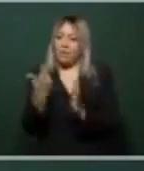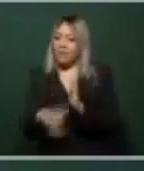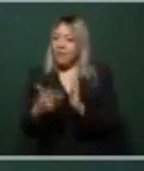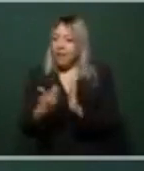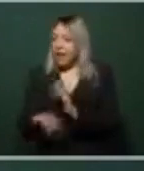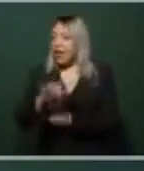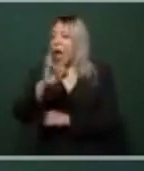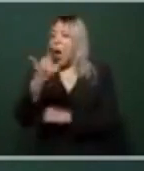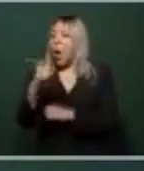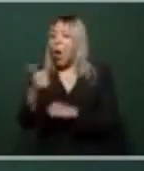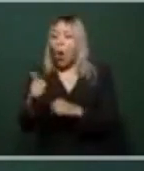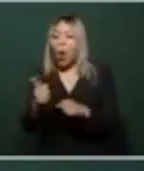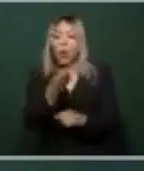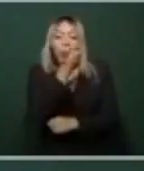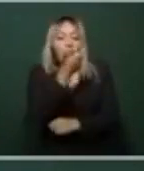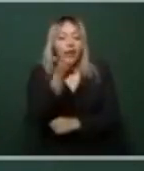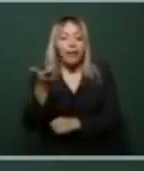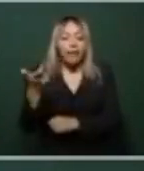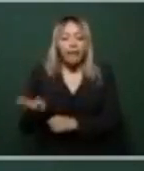del mundo.